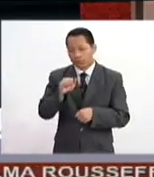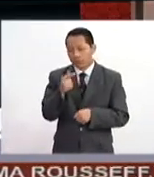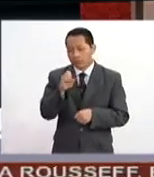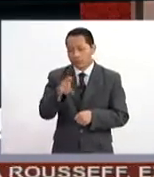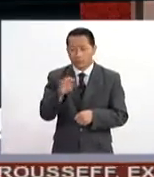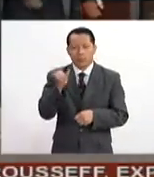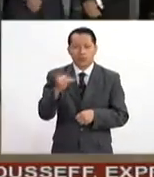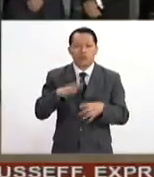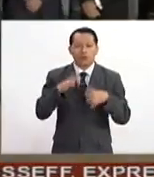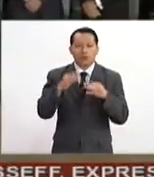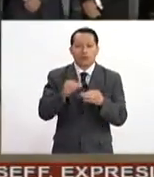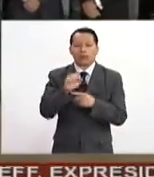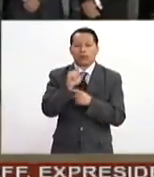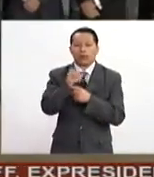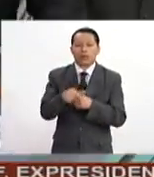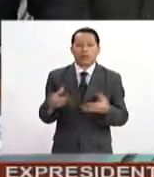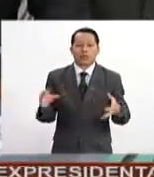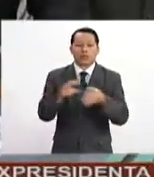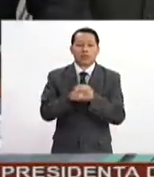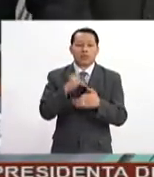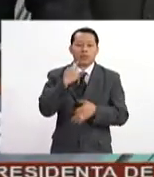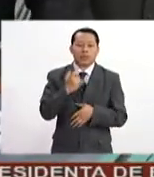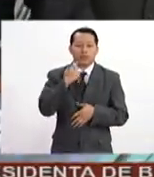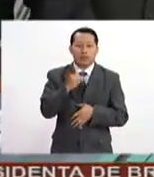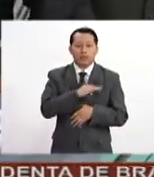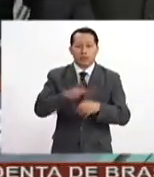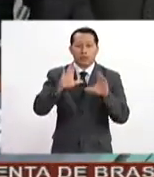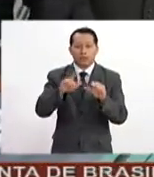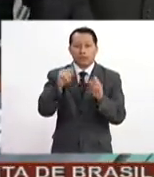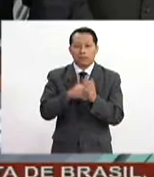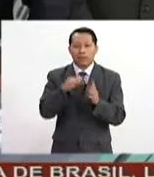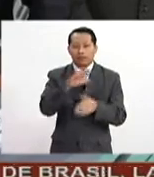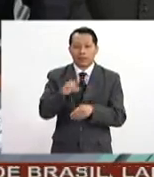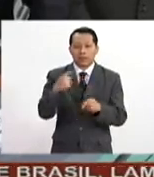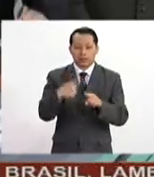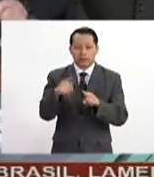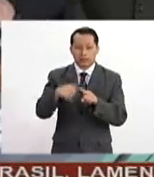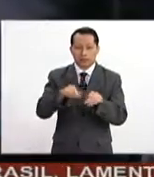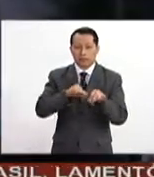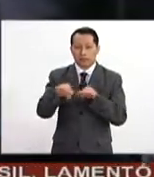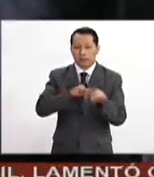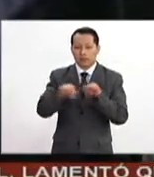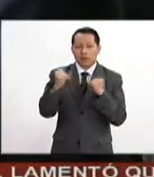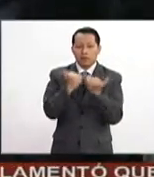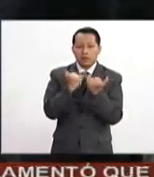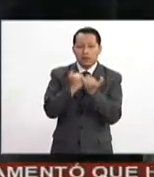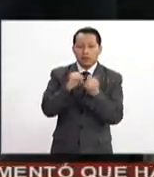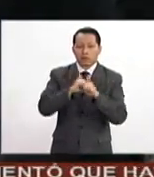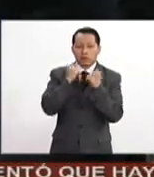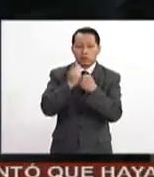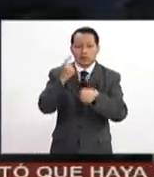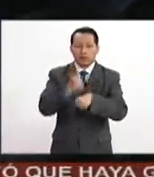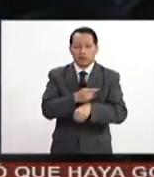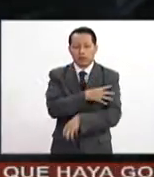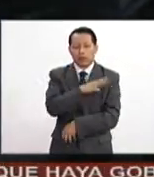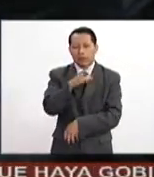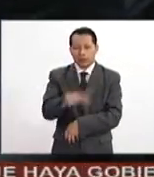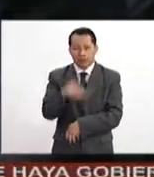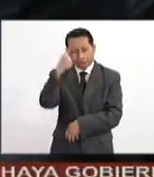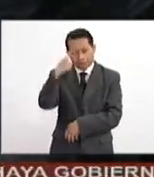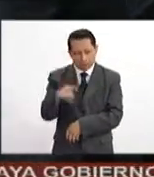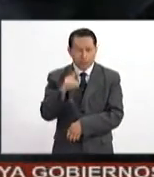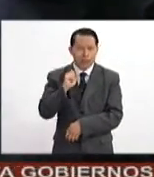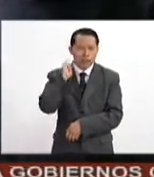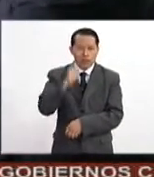y la Fundación Slim unieron esfuerzos para capacitar a 1.500 servidores públicos y a la sociedad en general para prevenir casos